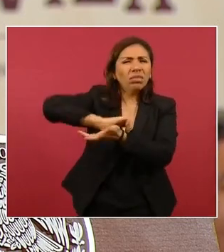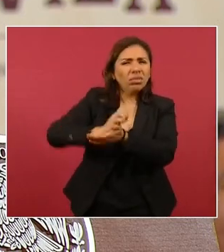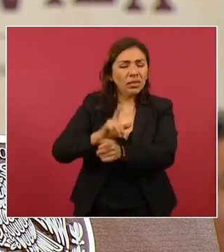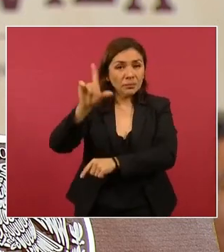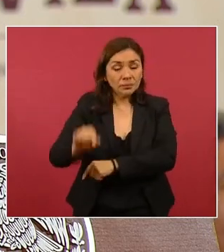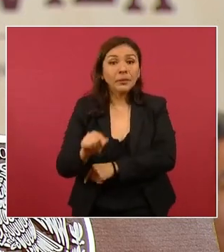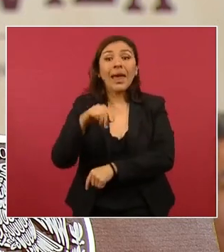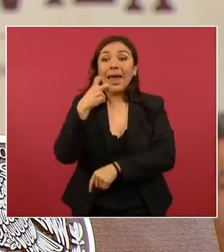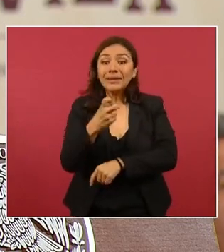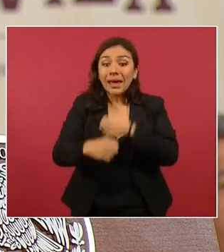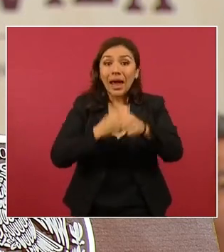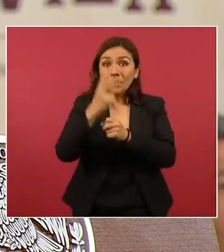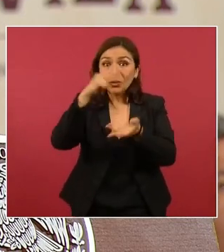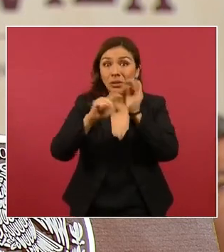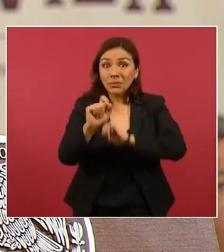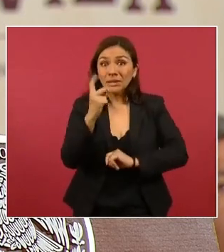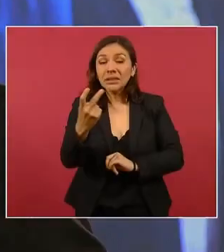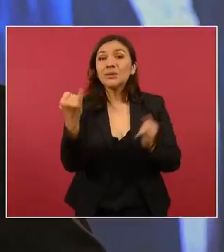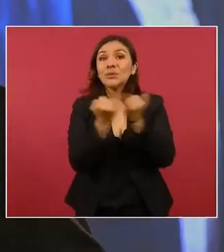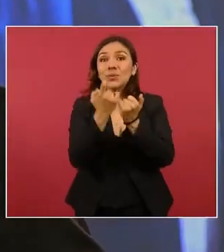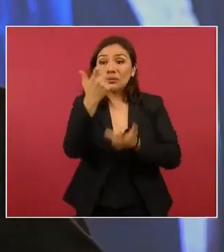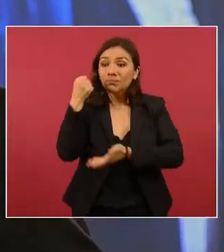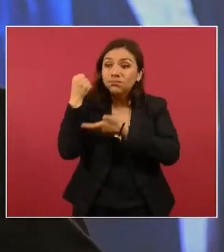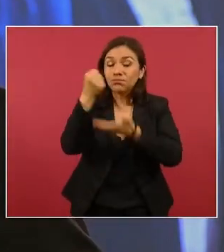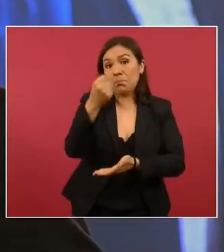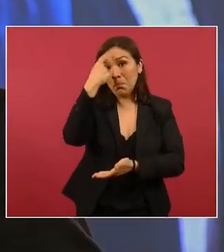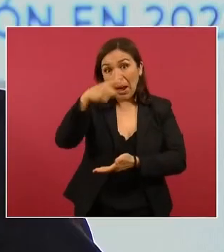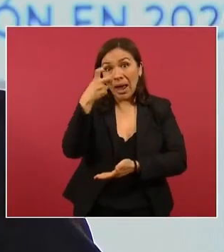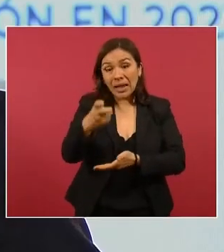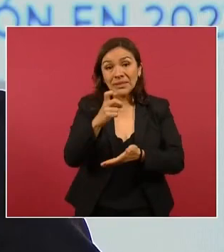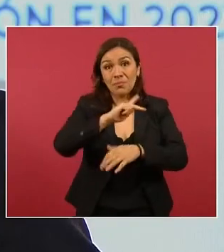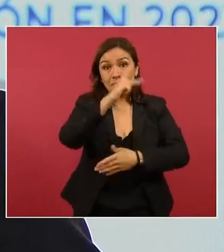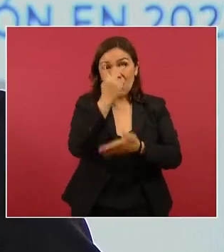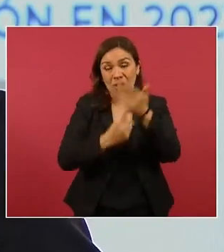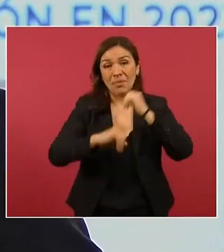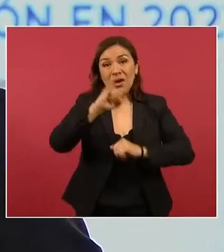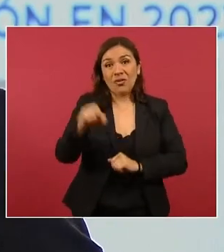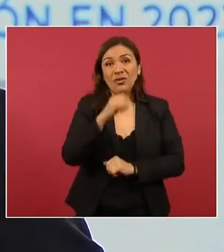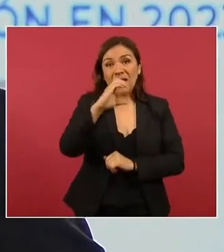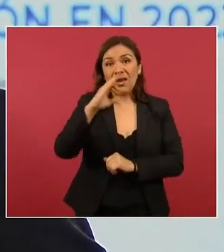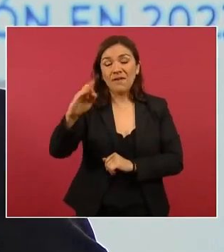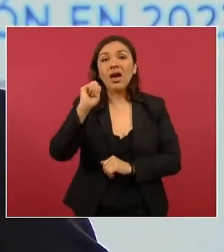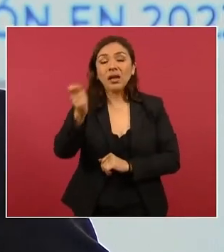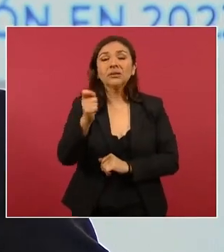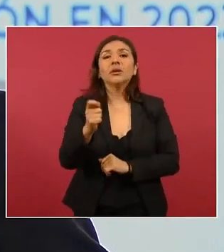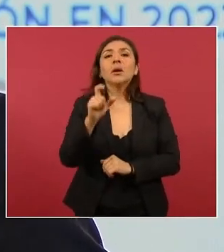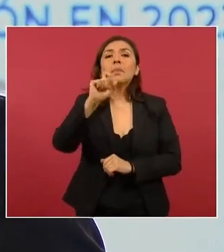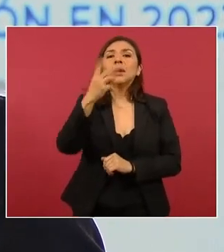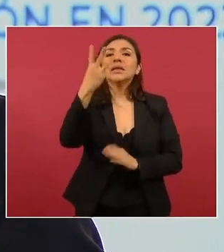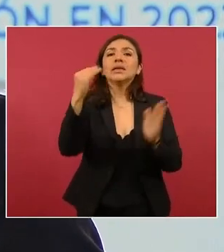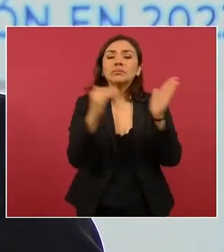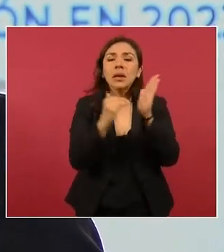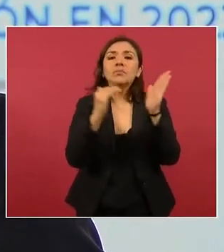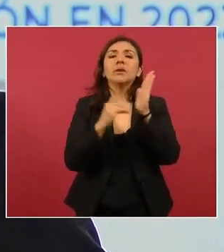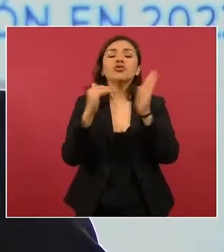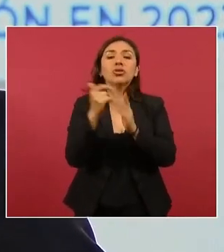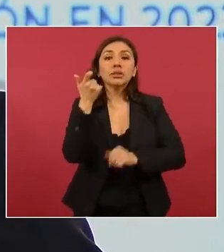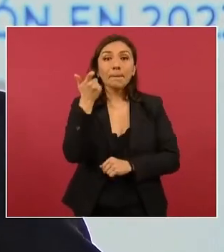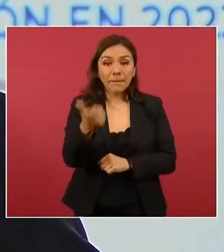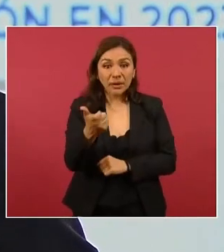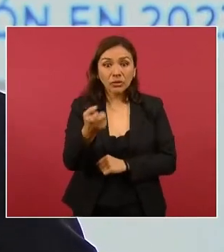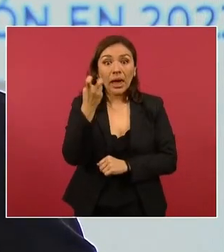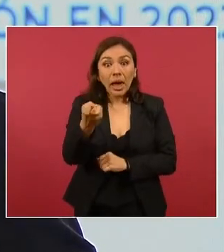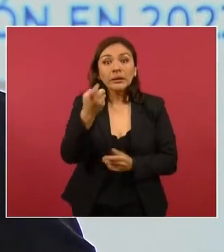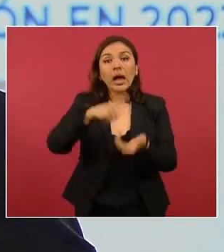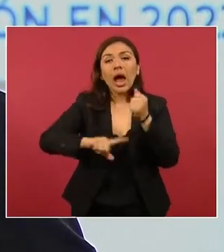año 2023, igualmente, el presupuesto aprobado para el programa Jóvenes Construyendo Futuro es de 23,000,000 de pesos, lo